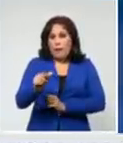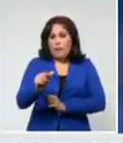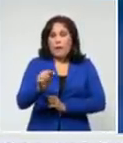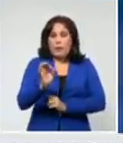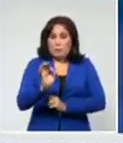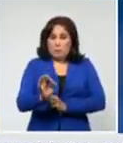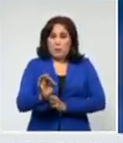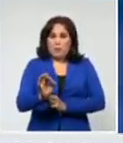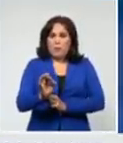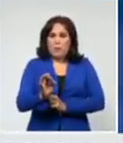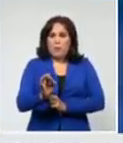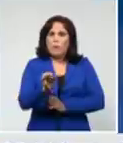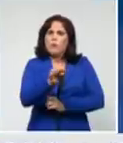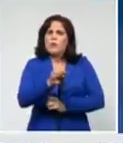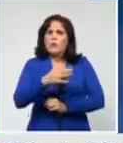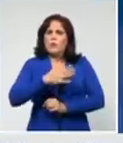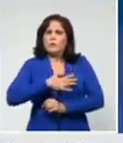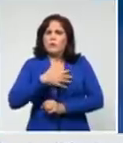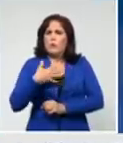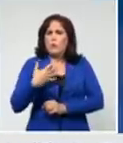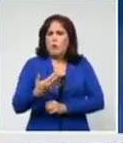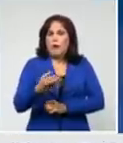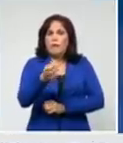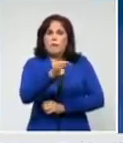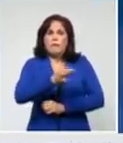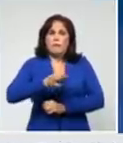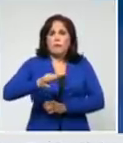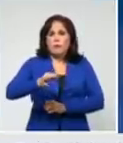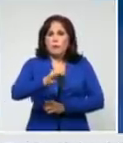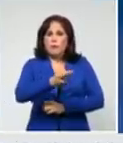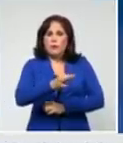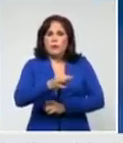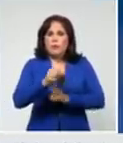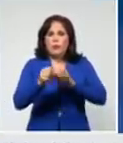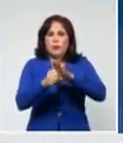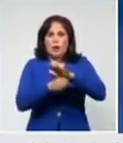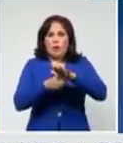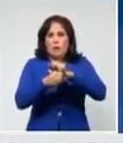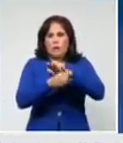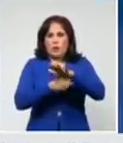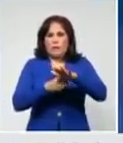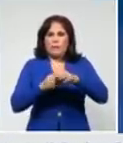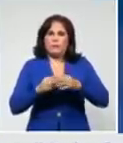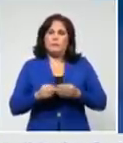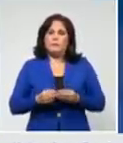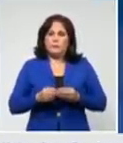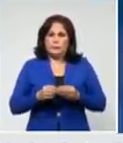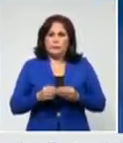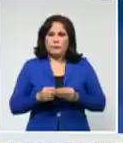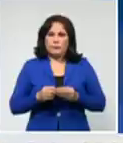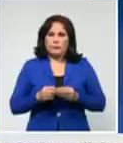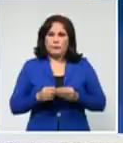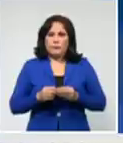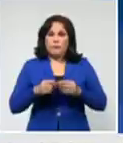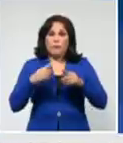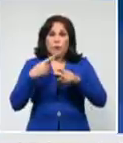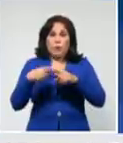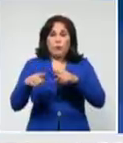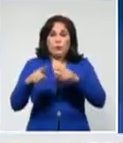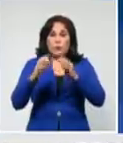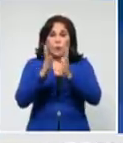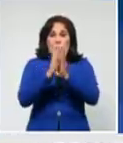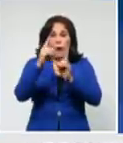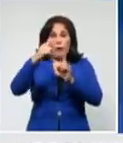Mayabeque, pertenecen al municipio de San José de las Lajas. En el caso de